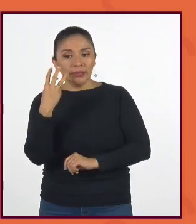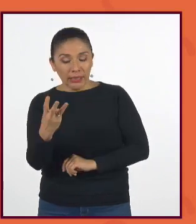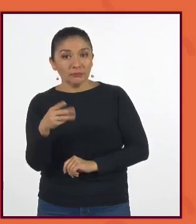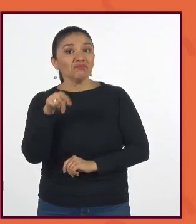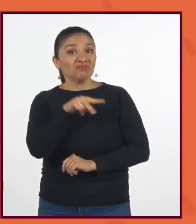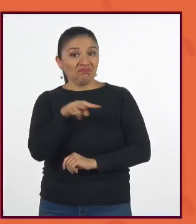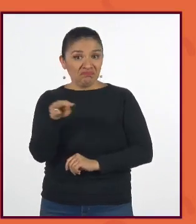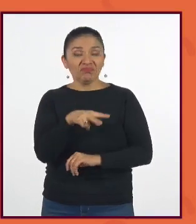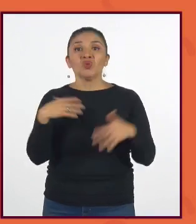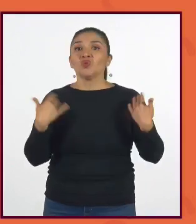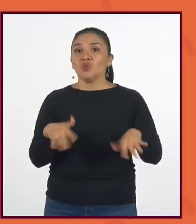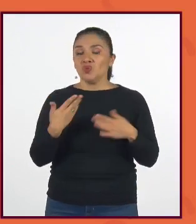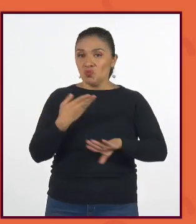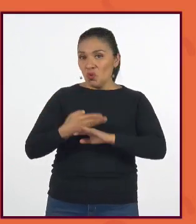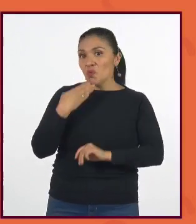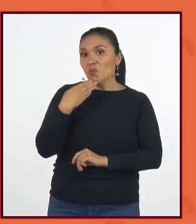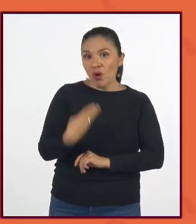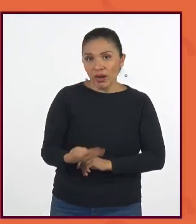bastante buenas.